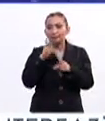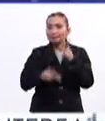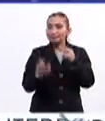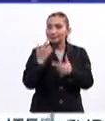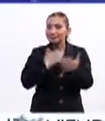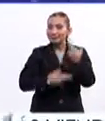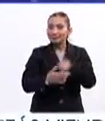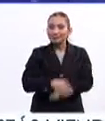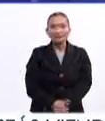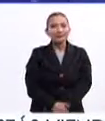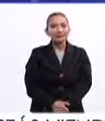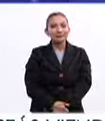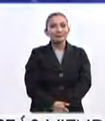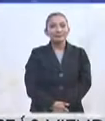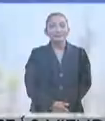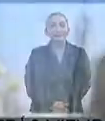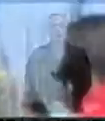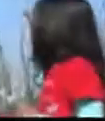pausa, regresamos.